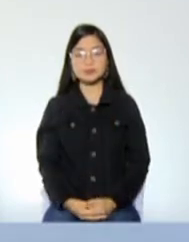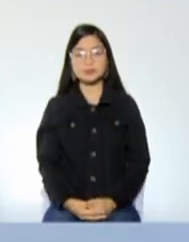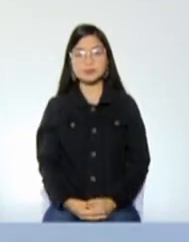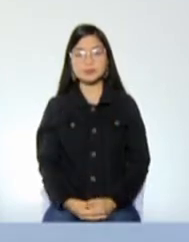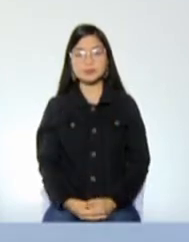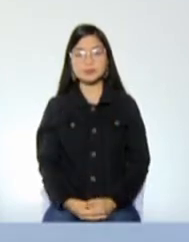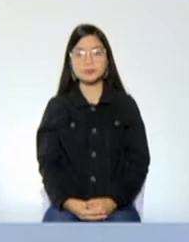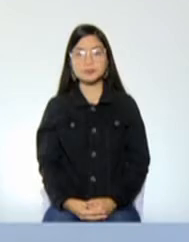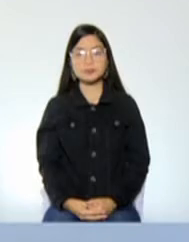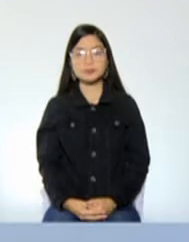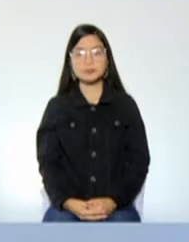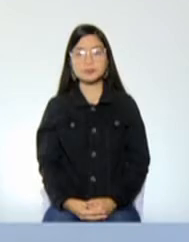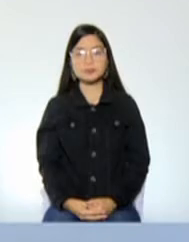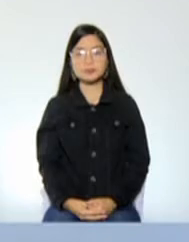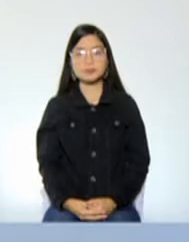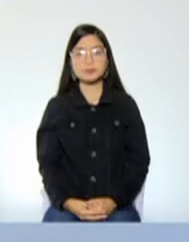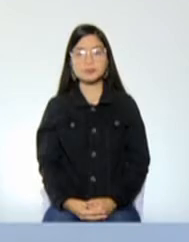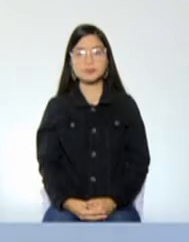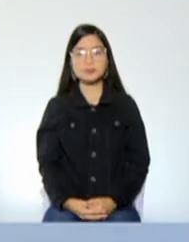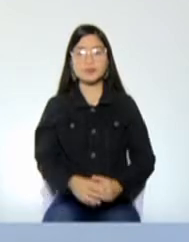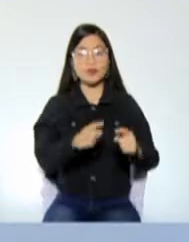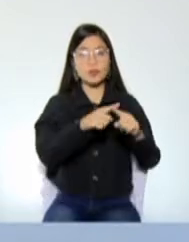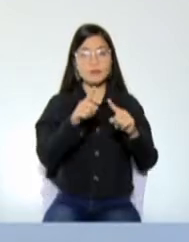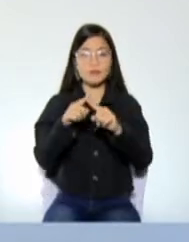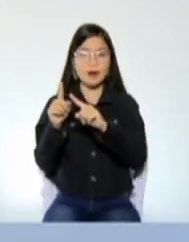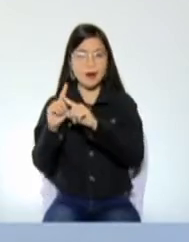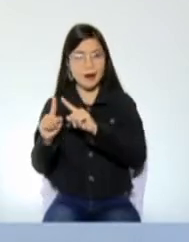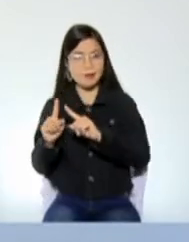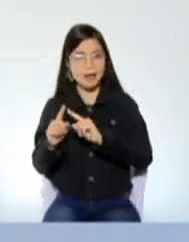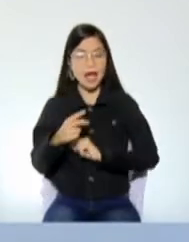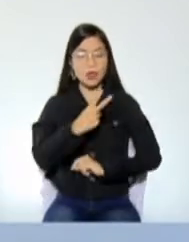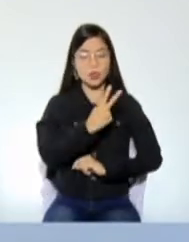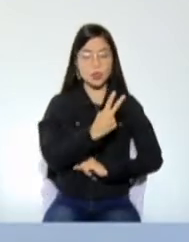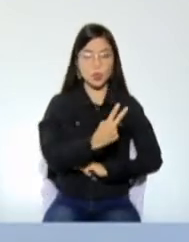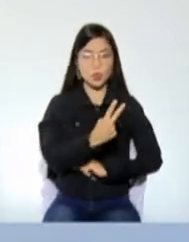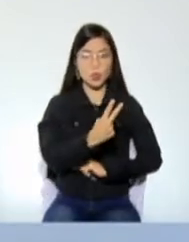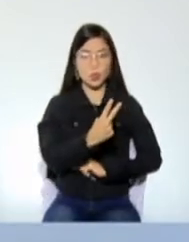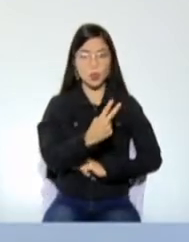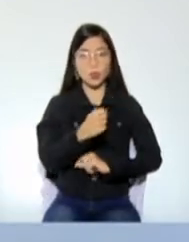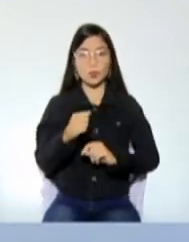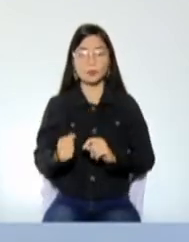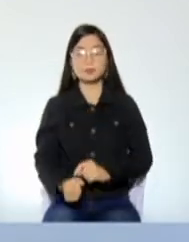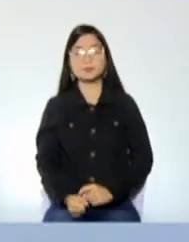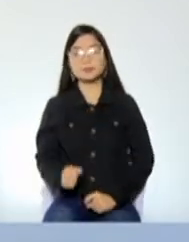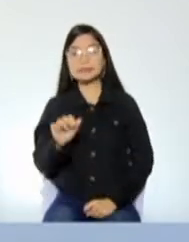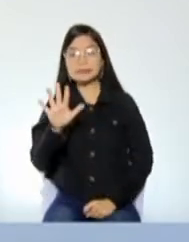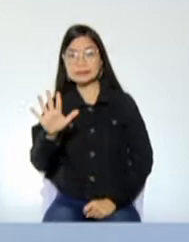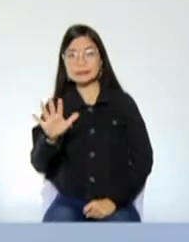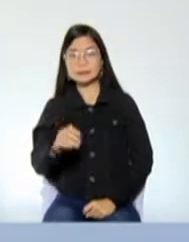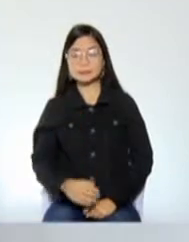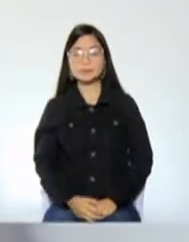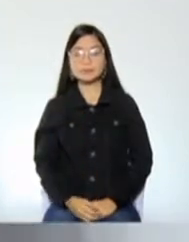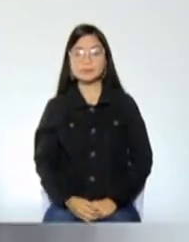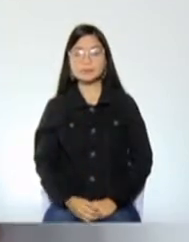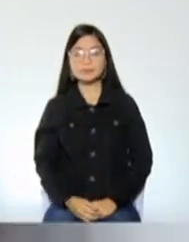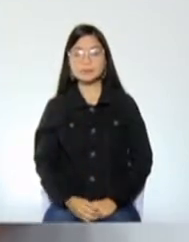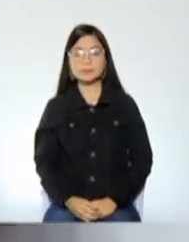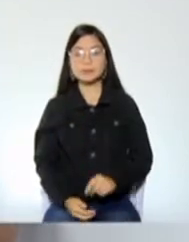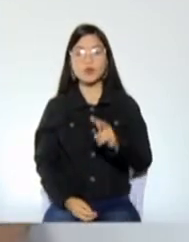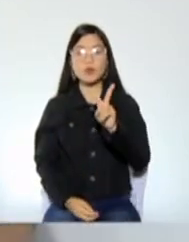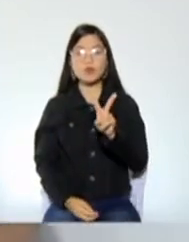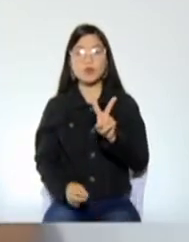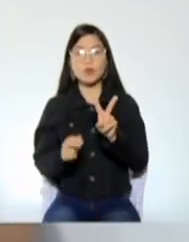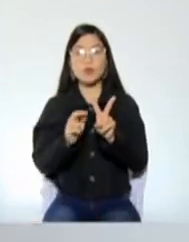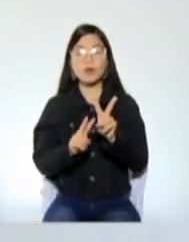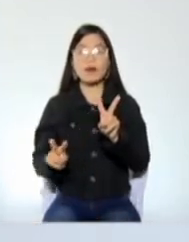y a 5, pero al 2 lo vamos a tomar con el mayor exponente, en este caso sería 2 a la